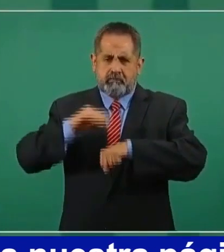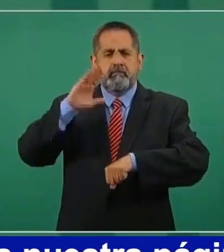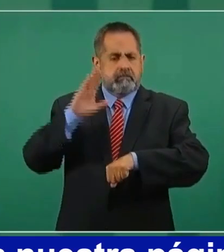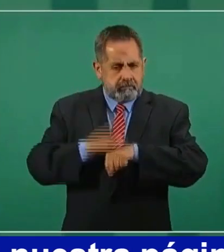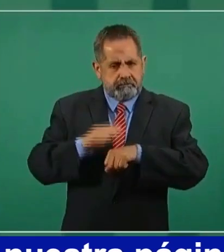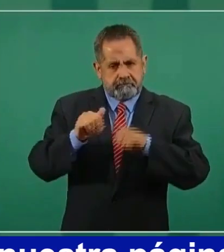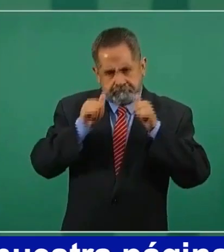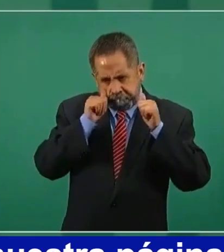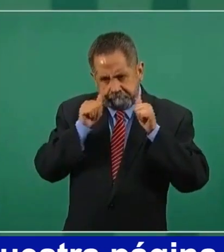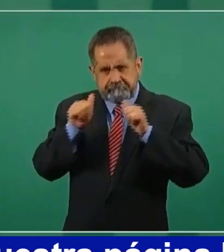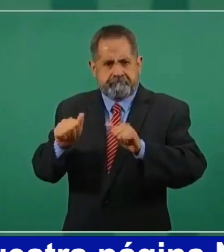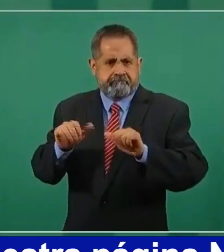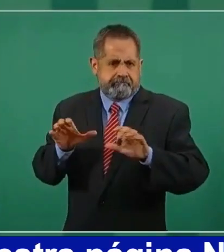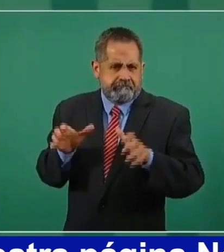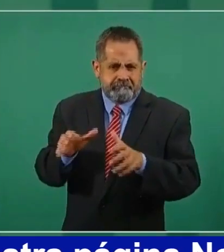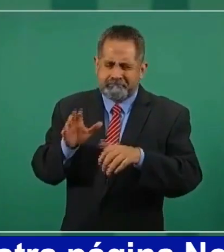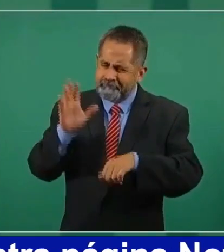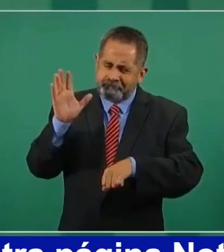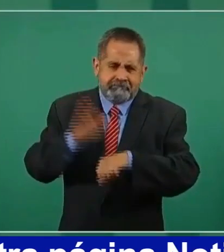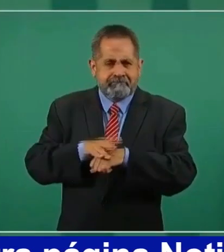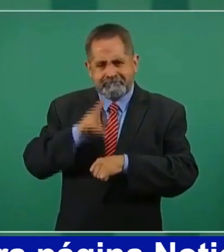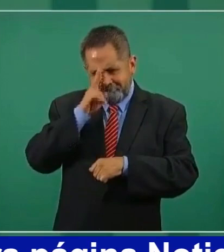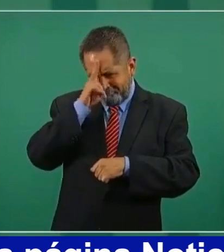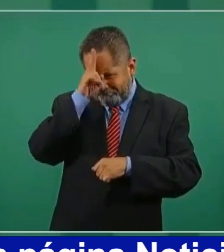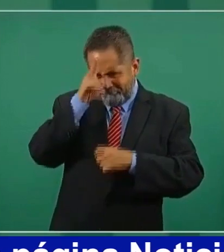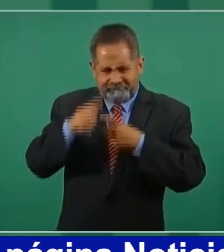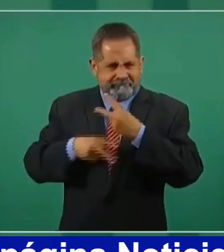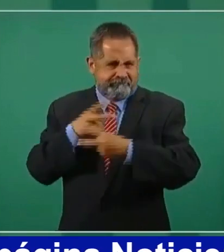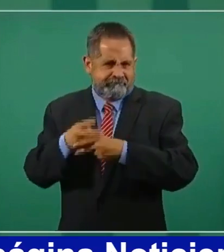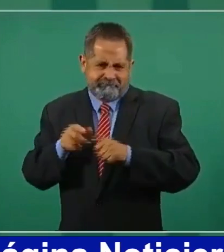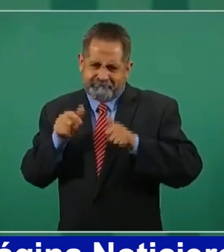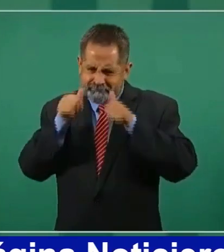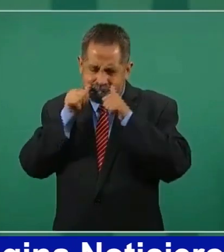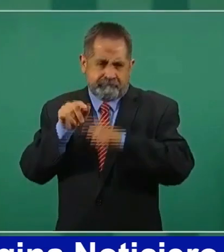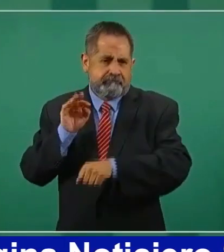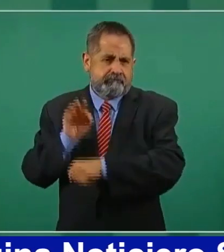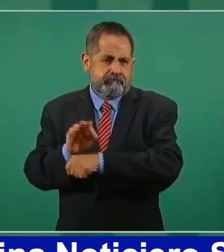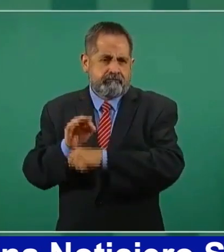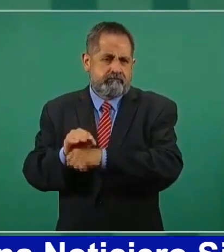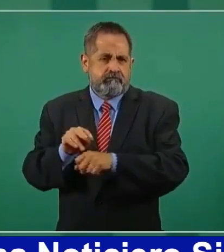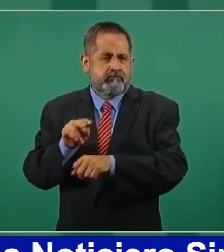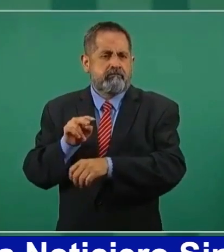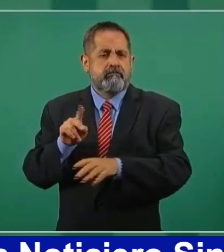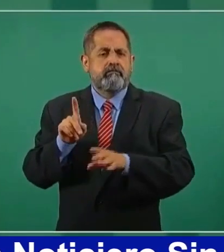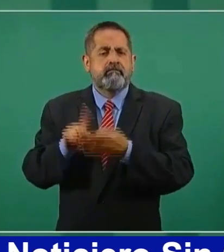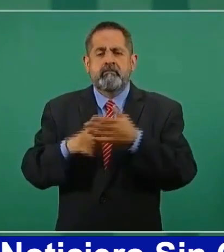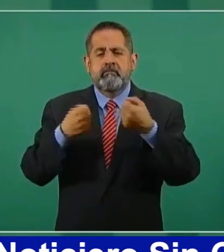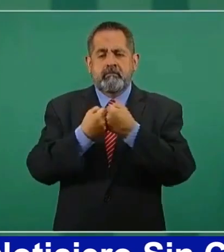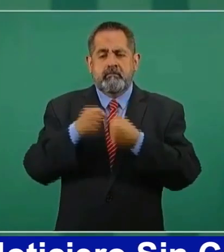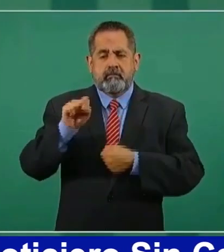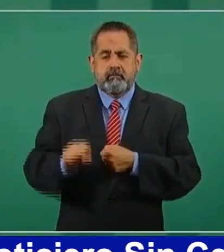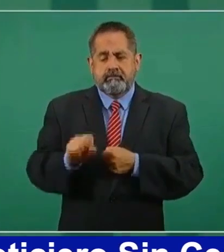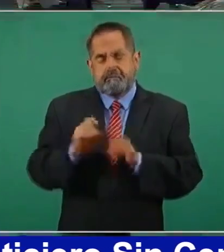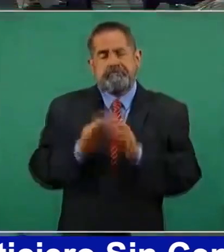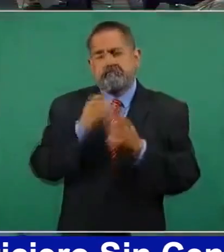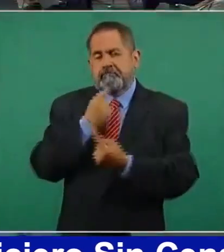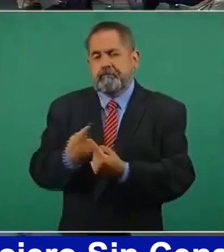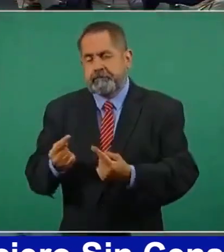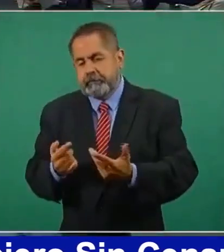trabajar con más intensidad en la frontera sur por las